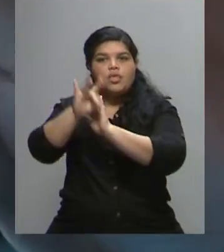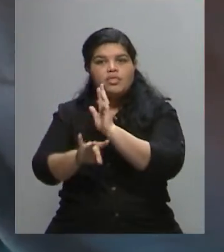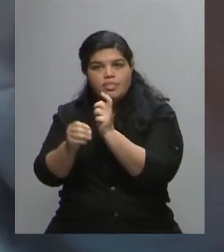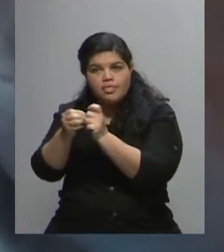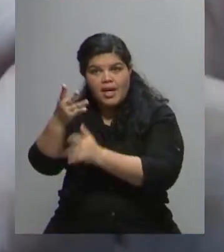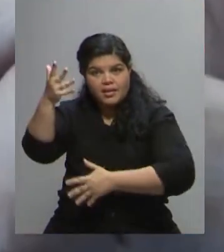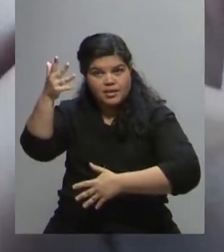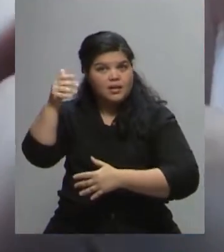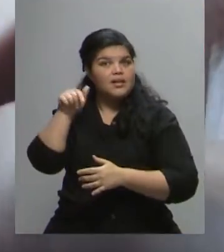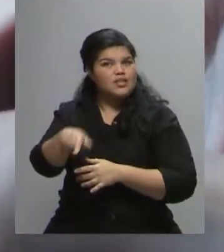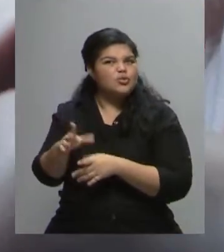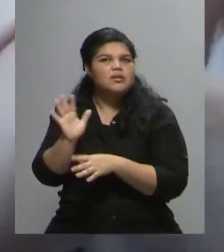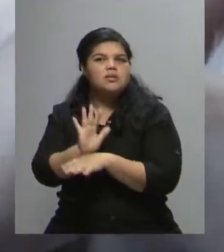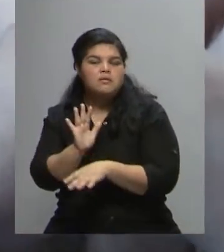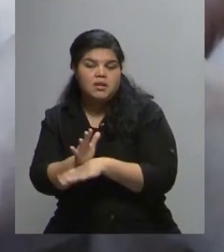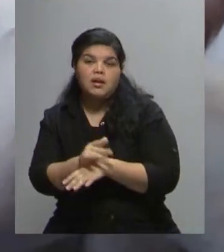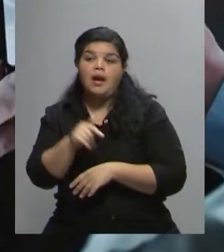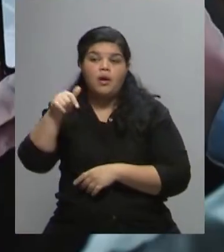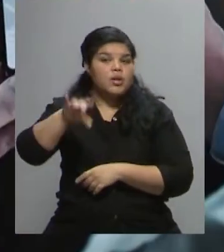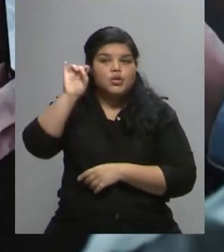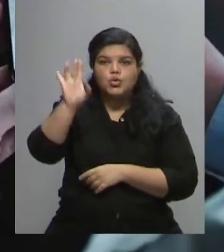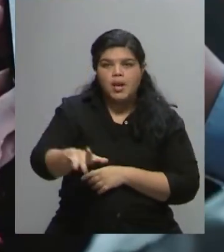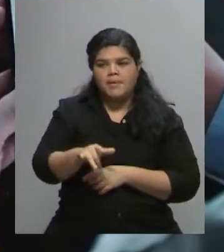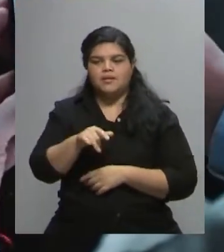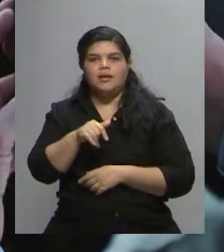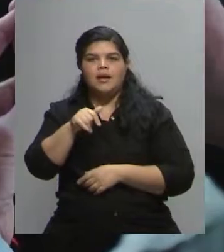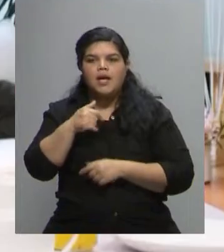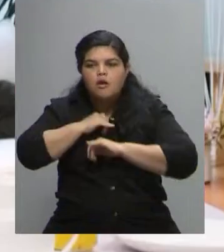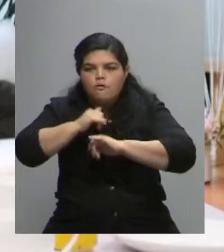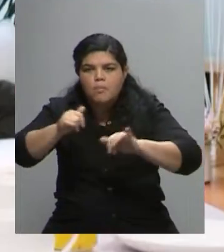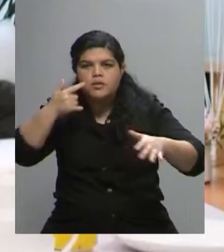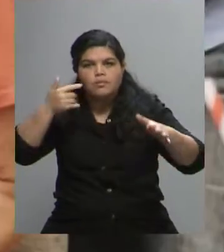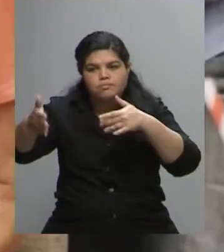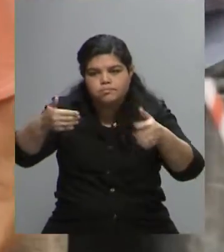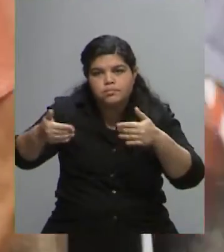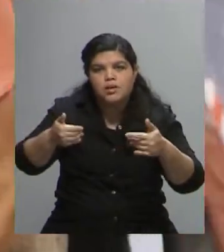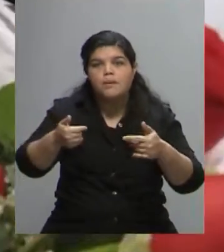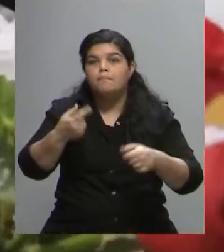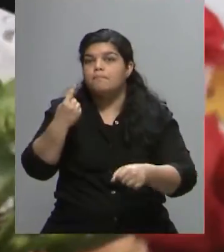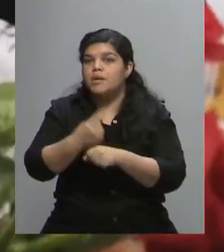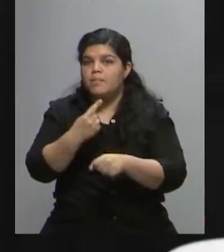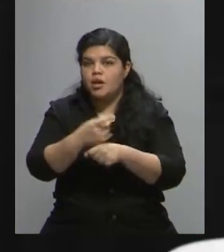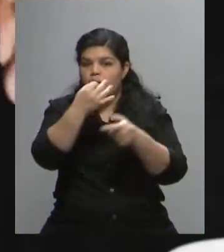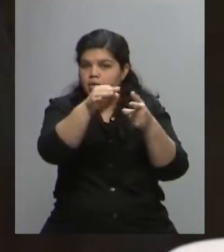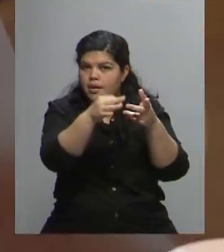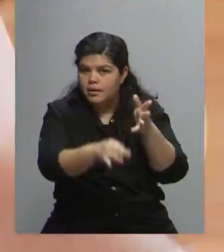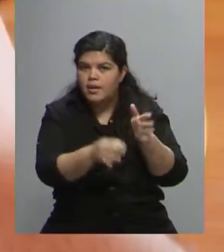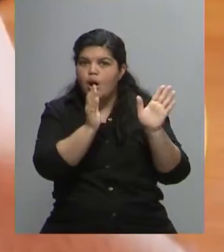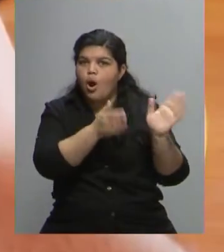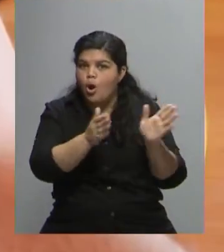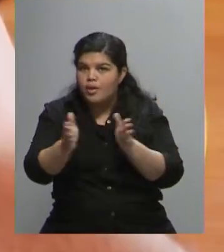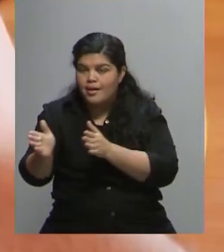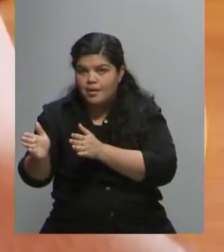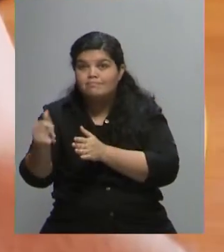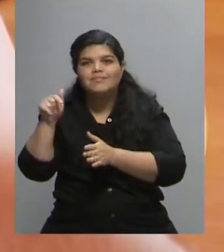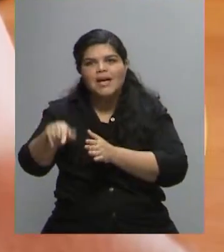ver con clasificar, con describir, con ordenar, con encontrar patrones, o sea, básicamente con aquello donde los datos quizás tienen un poco más de entidad,